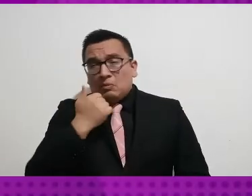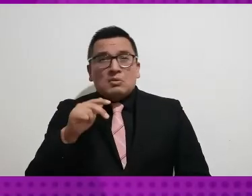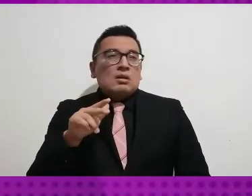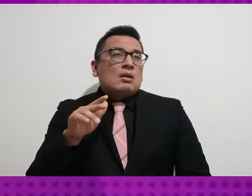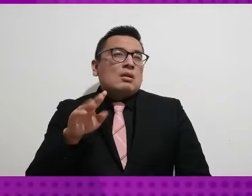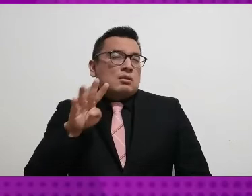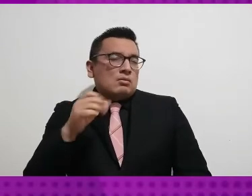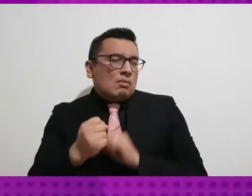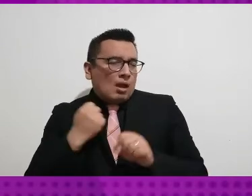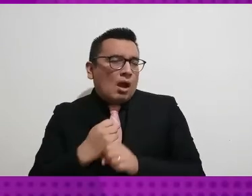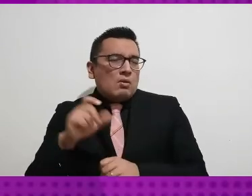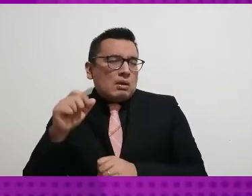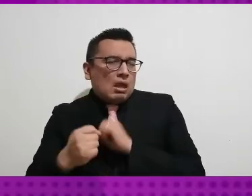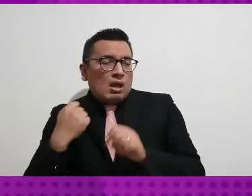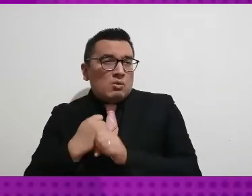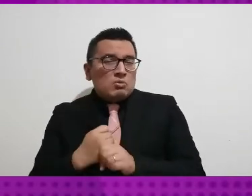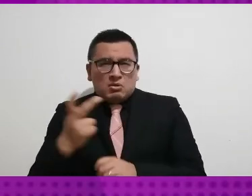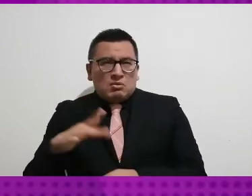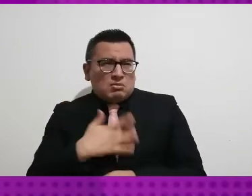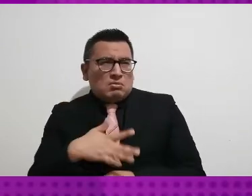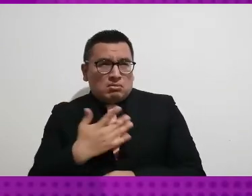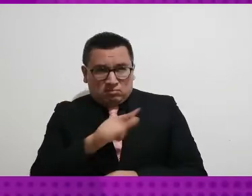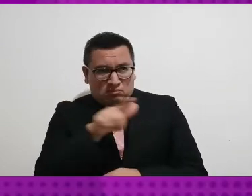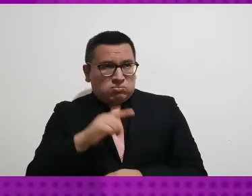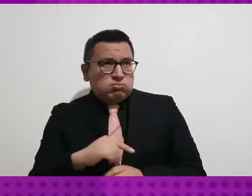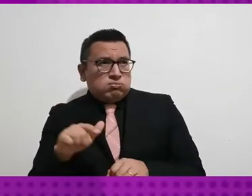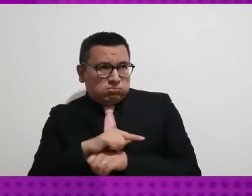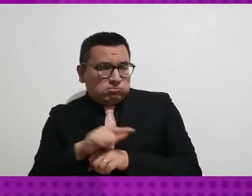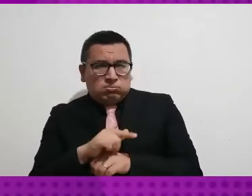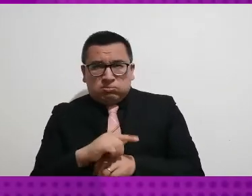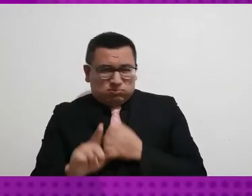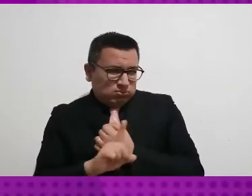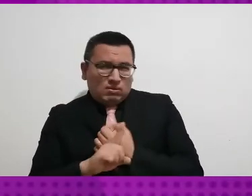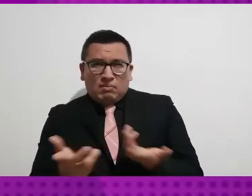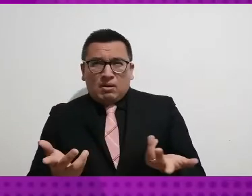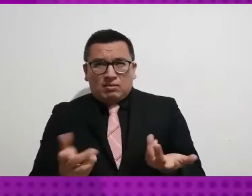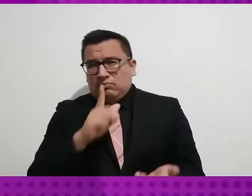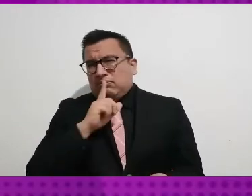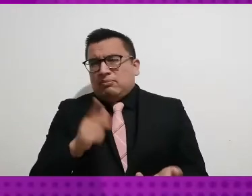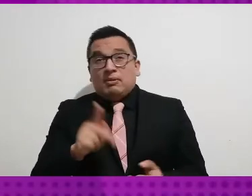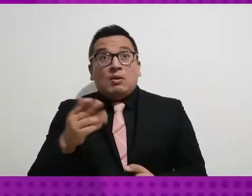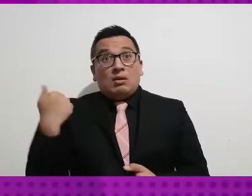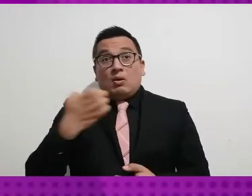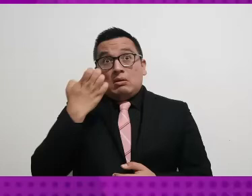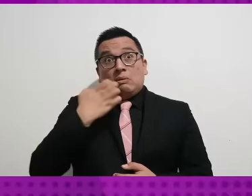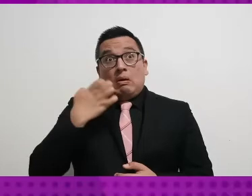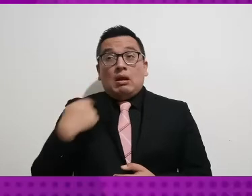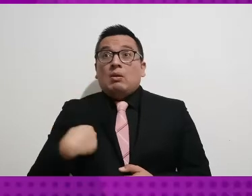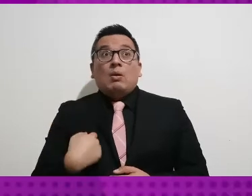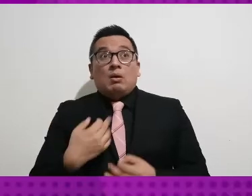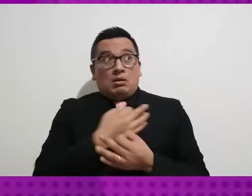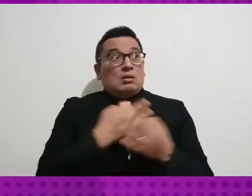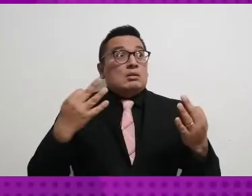20 no ven esto como un problema, lo ven como algo bueno, y cuando yo estaba, pues era una cosa que no podías